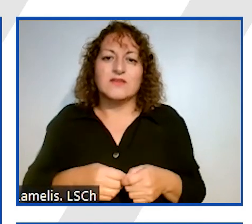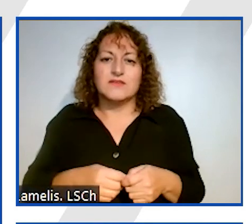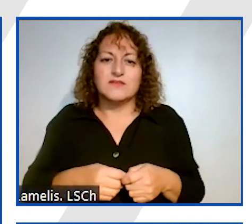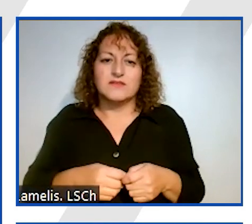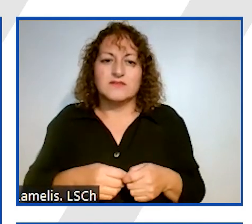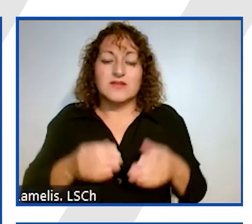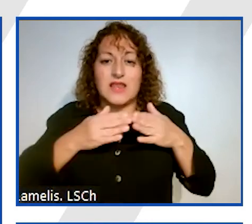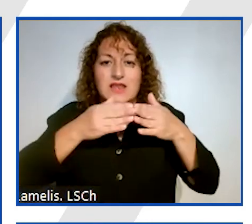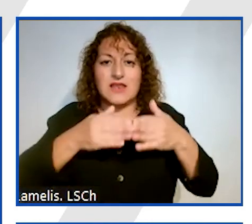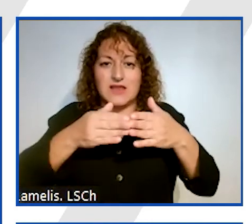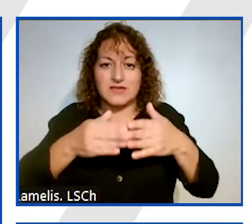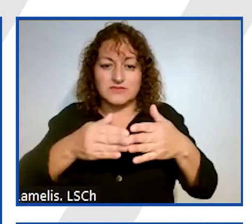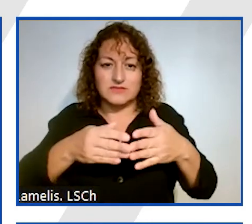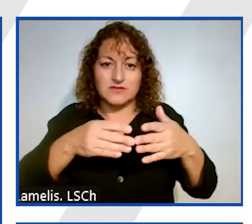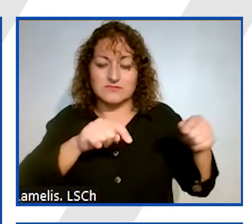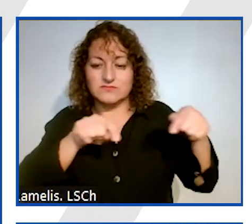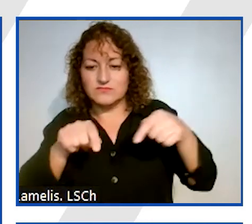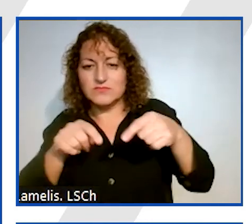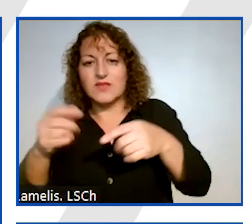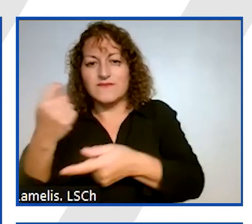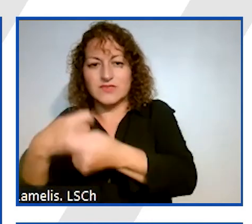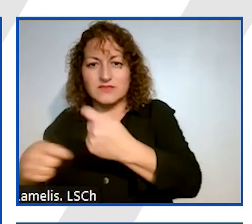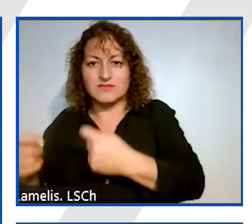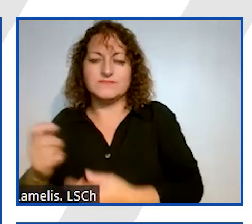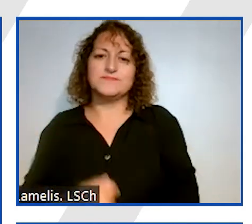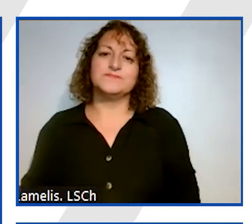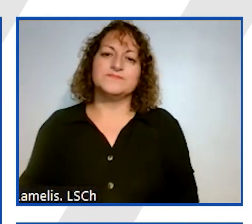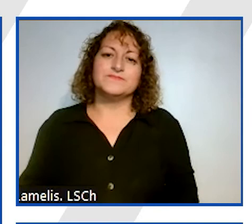en las lanchas a comercializarse en nuestra región.